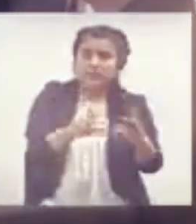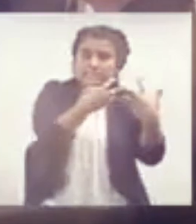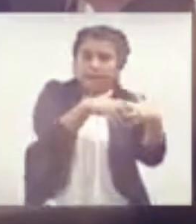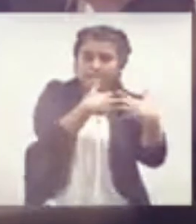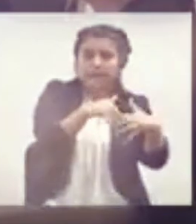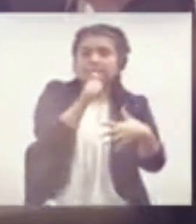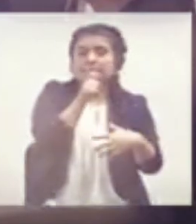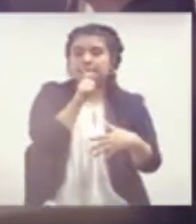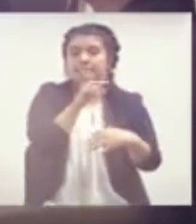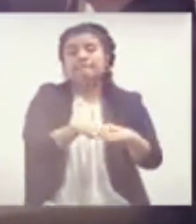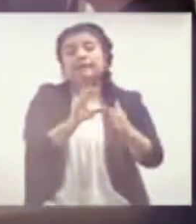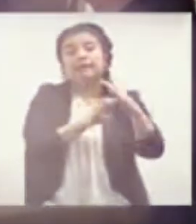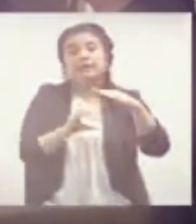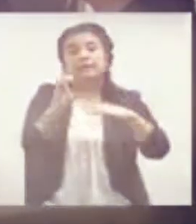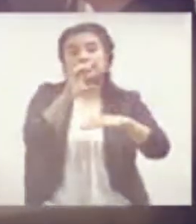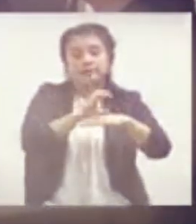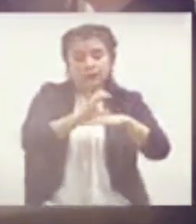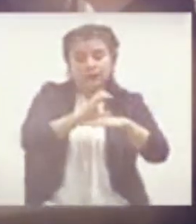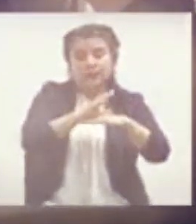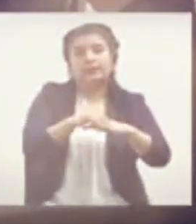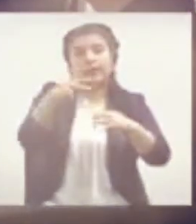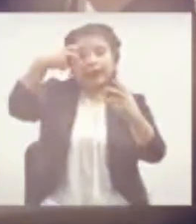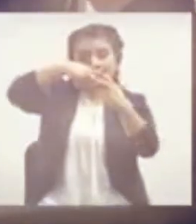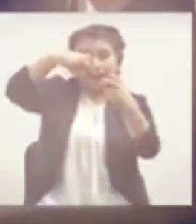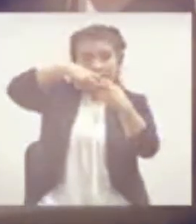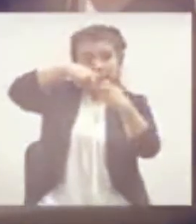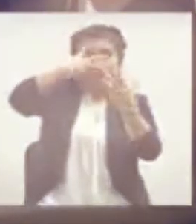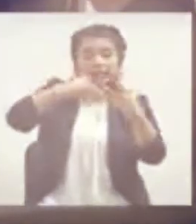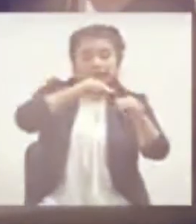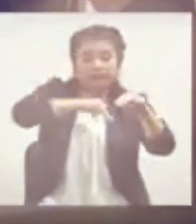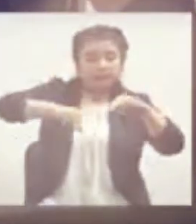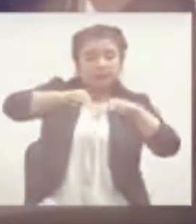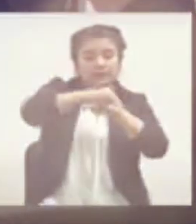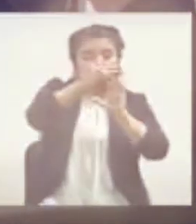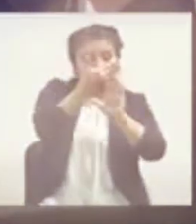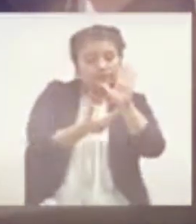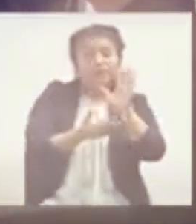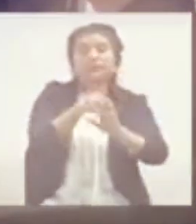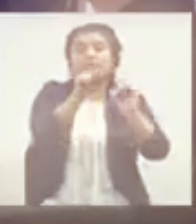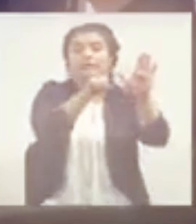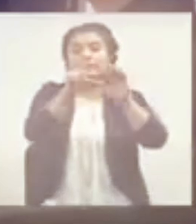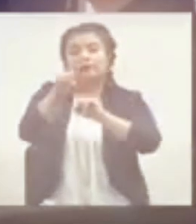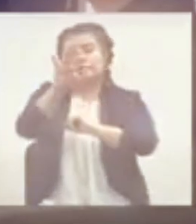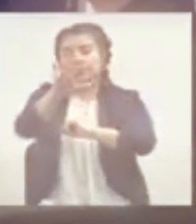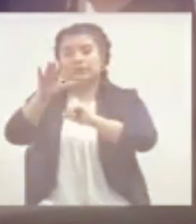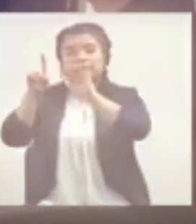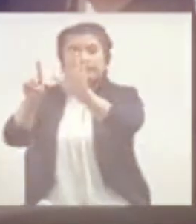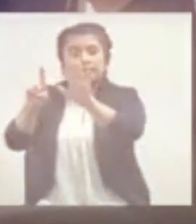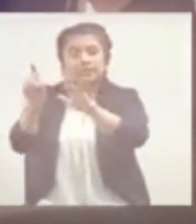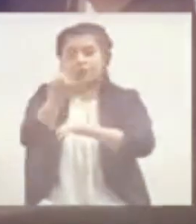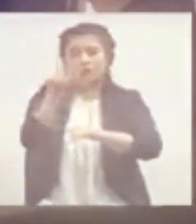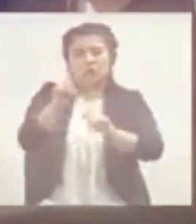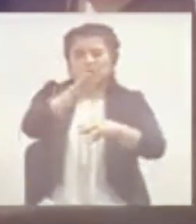la Comisión Nacional de Energía Eléctrica. En conclusión, la modificación propuesta de la iniciativa de ley 6156 no se